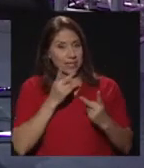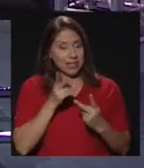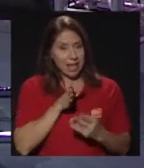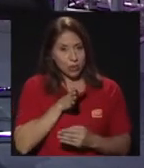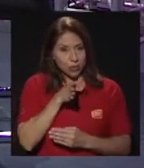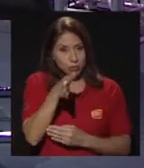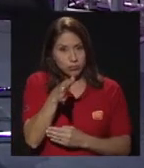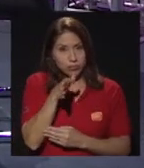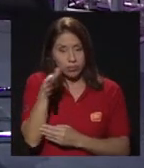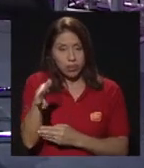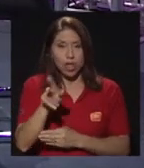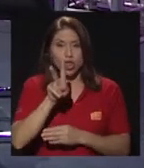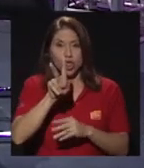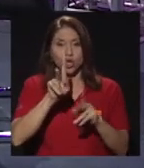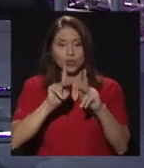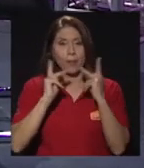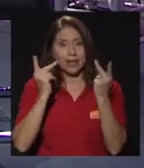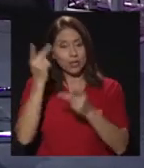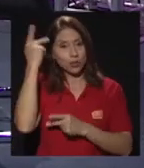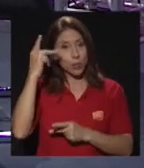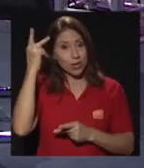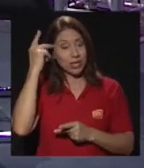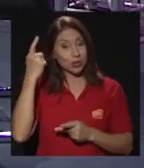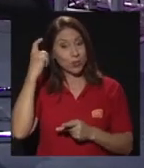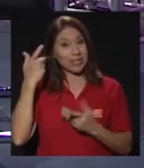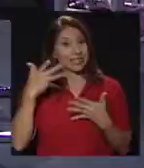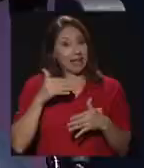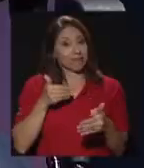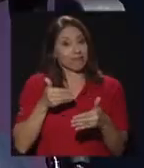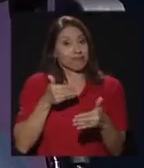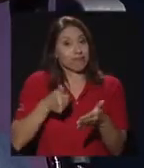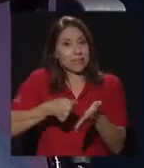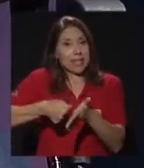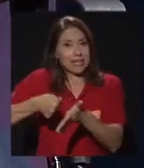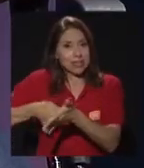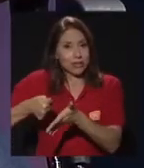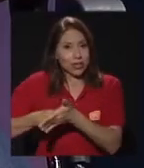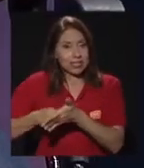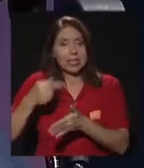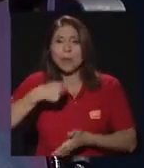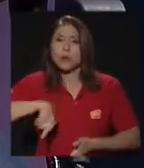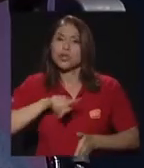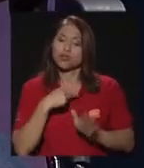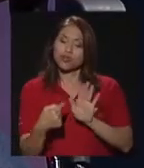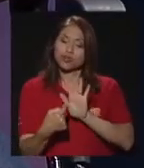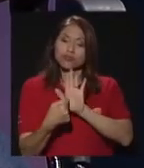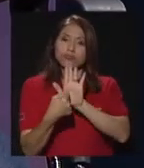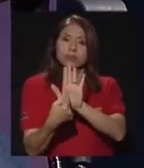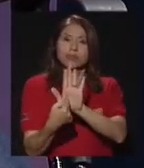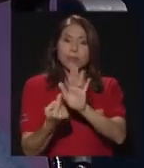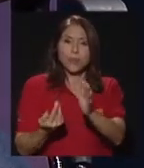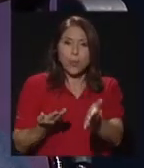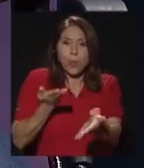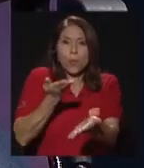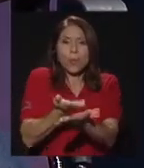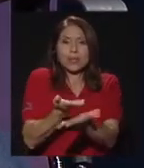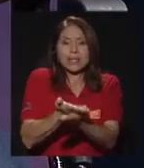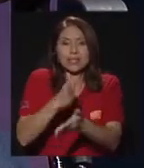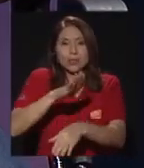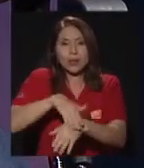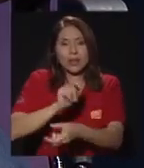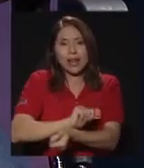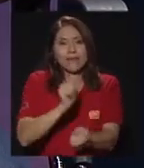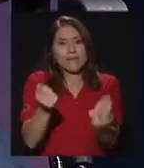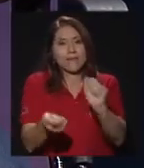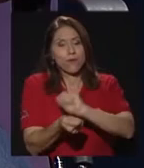partidos políticos, ¿verdad?, de cara ya a las elecciones, para plantearles algunas propuestas más profundas sobre la reforma a la